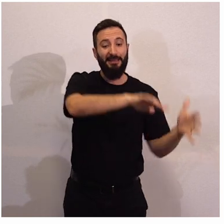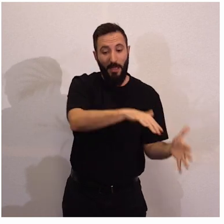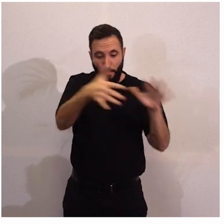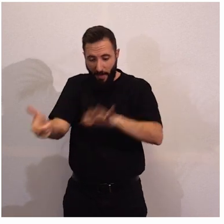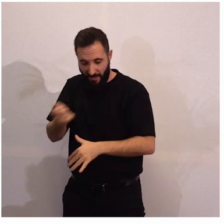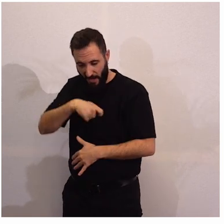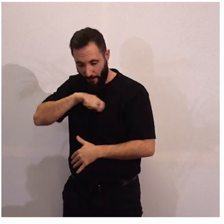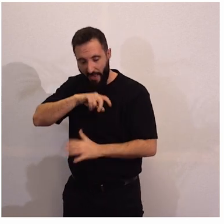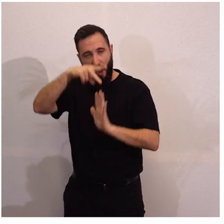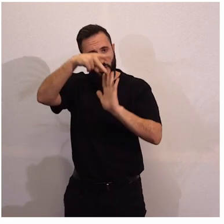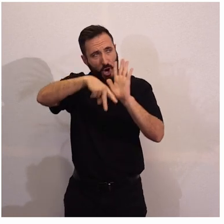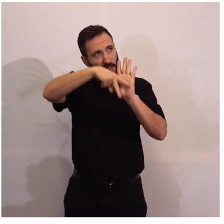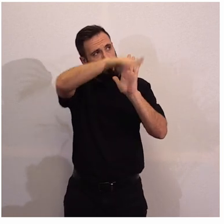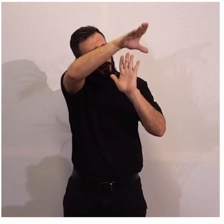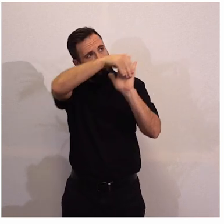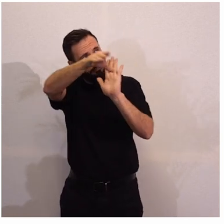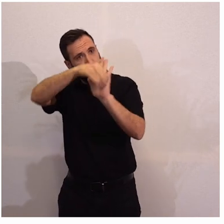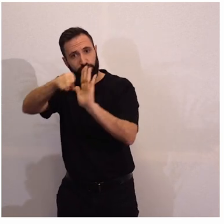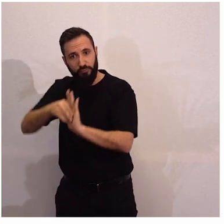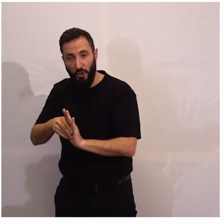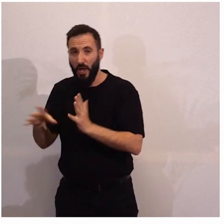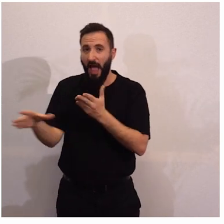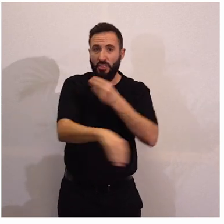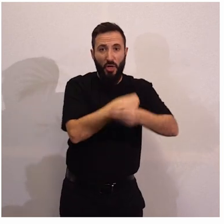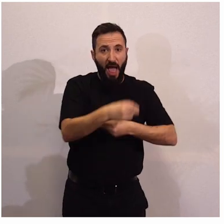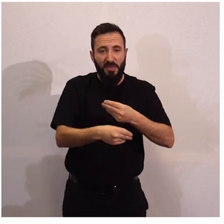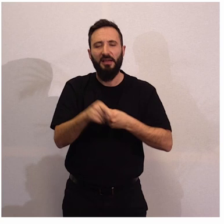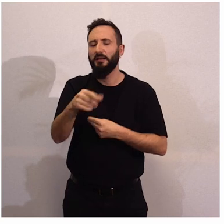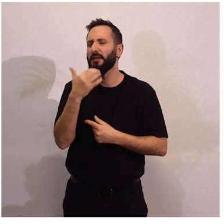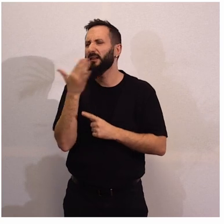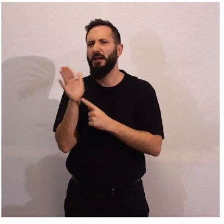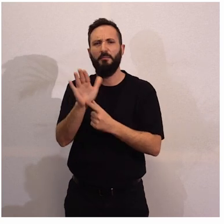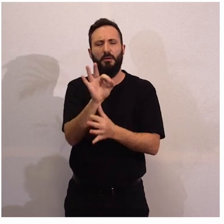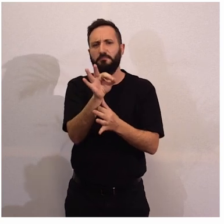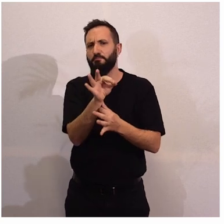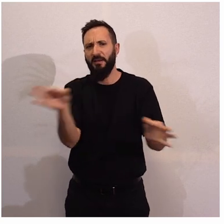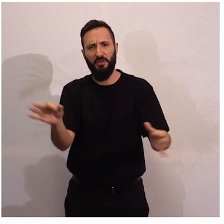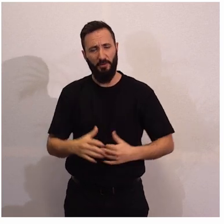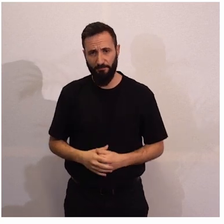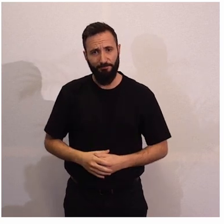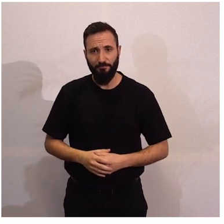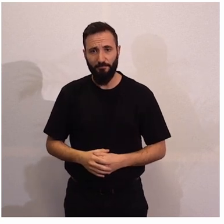las normativas que se están haciendo es un ejemplo clarísimo. Yo creo que